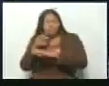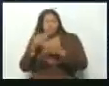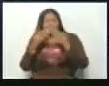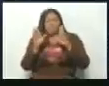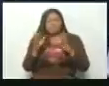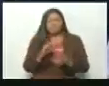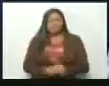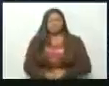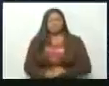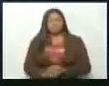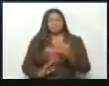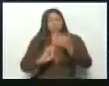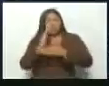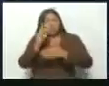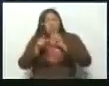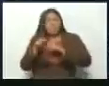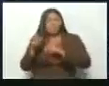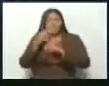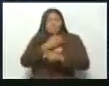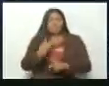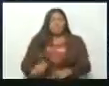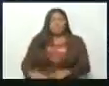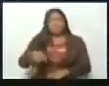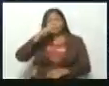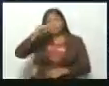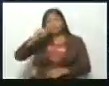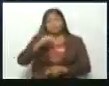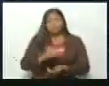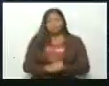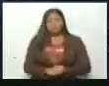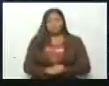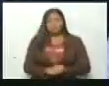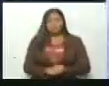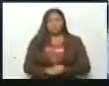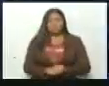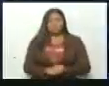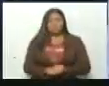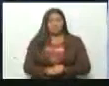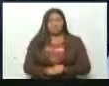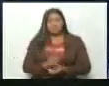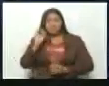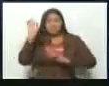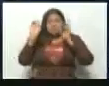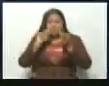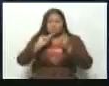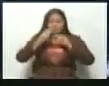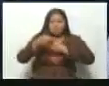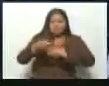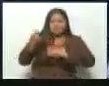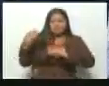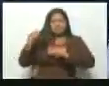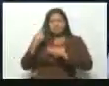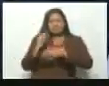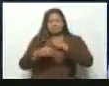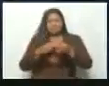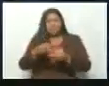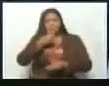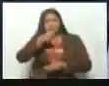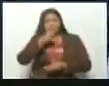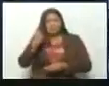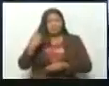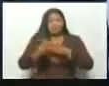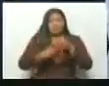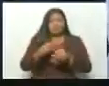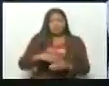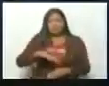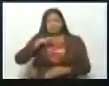estamos, en función de lo que ha dicho el presidente Nicolás Maduro Moros, de reinventarnos, de cambiar todo lo que tenemos que cambiar. Los periodistas hemos